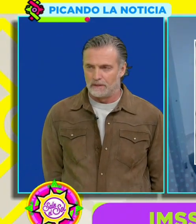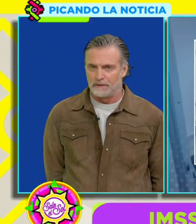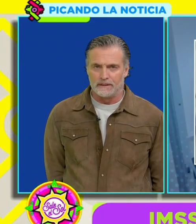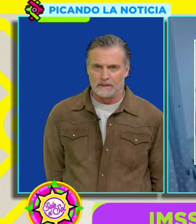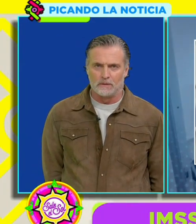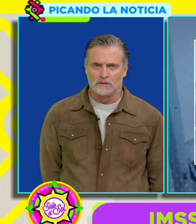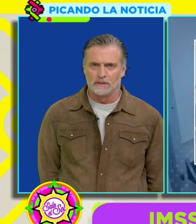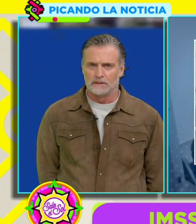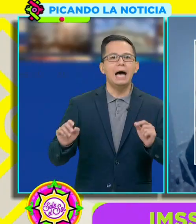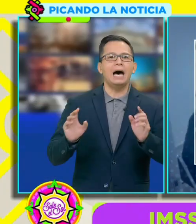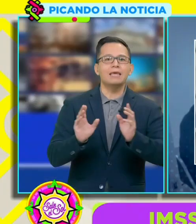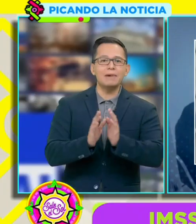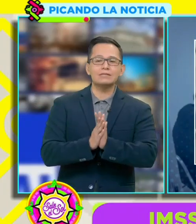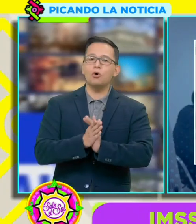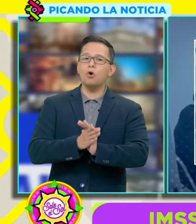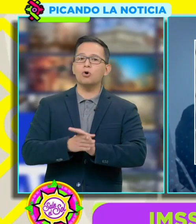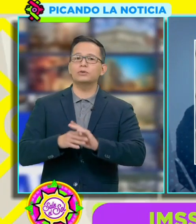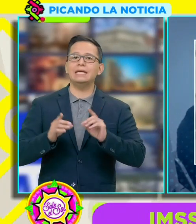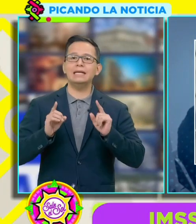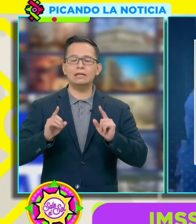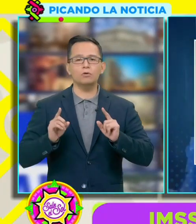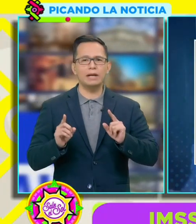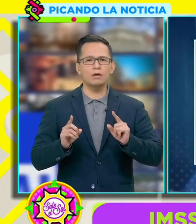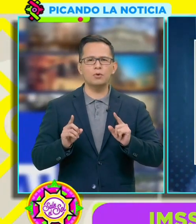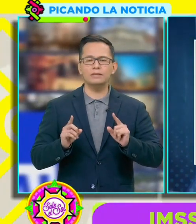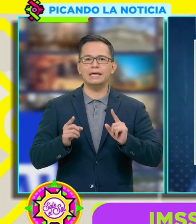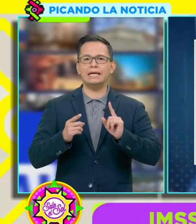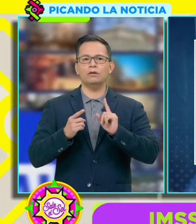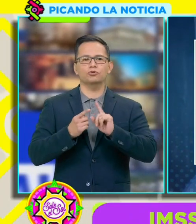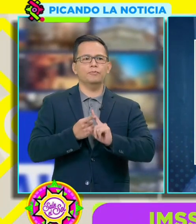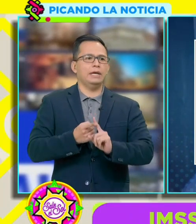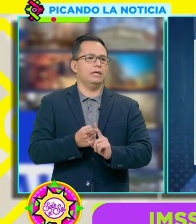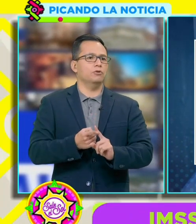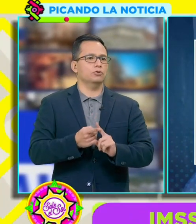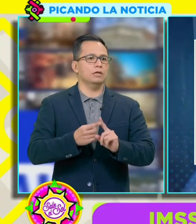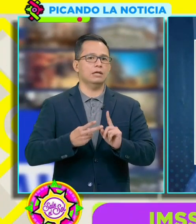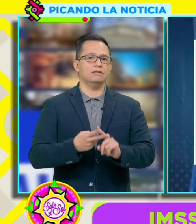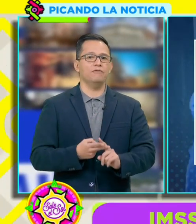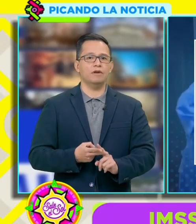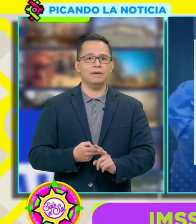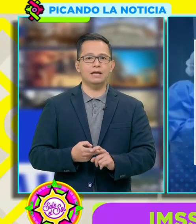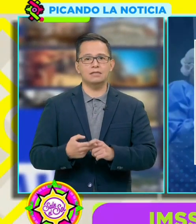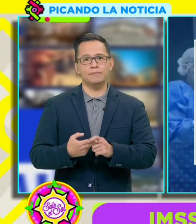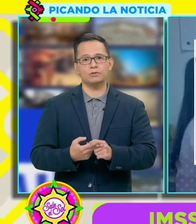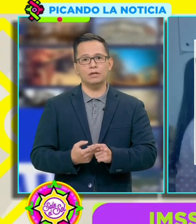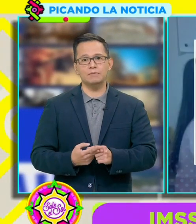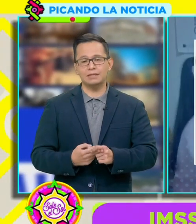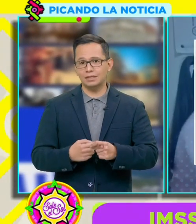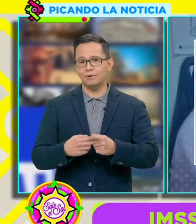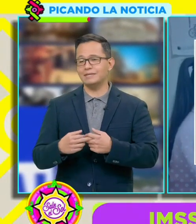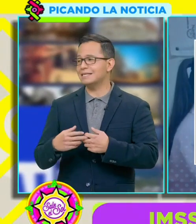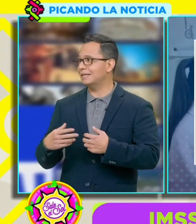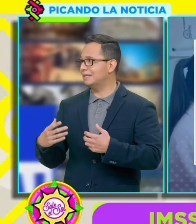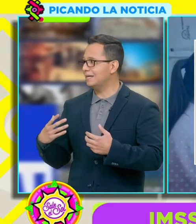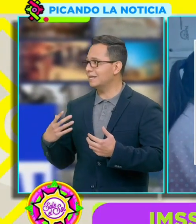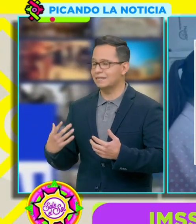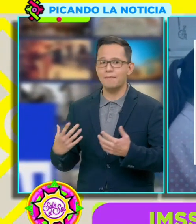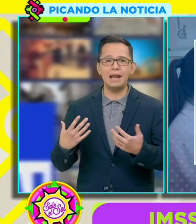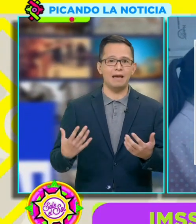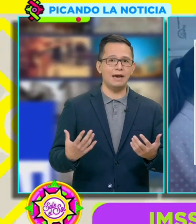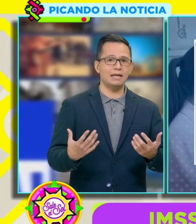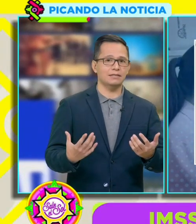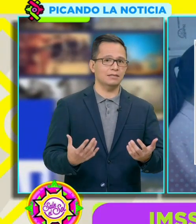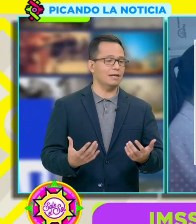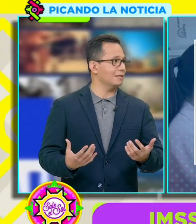que yo llegue y me cure, ¿no? Además, ojo, tienen que tomar en cuenta que los médicos, las enfermeras y el personal administrativo hay veces que tienen que